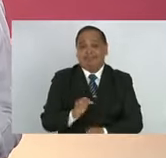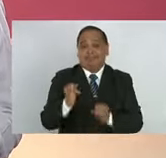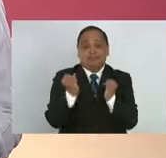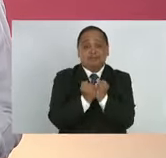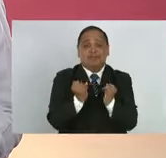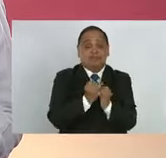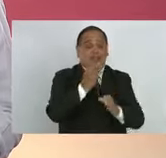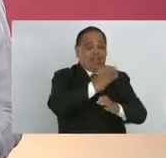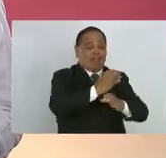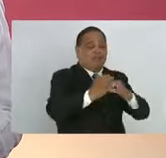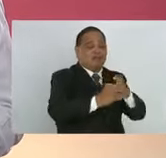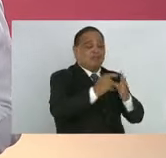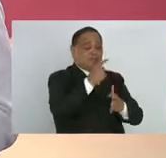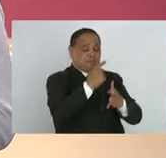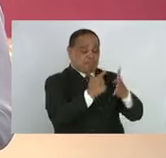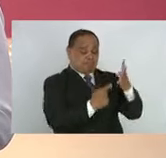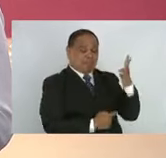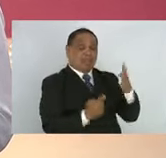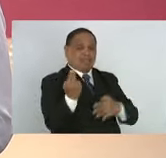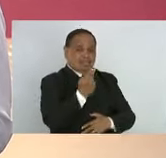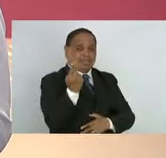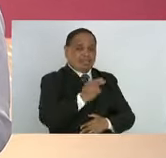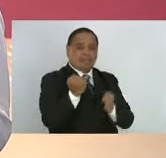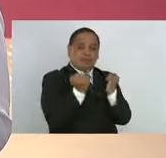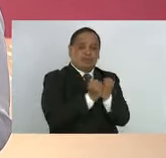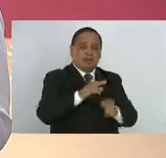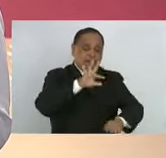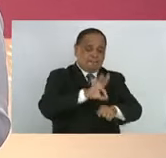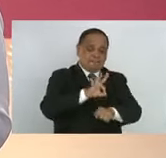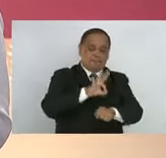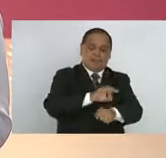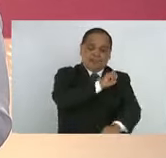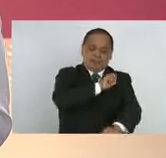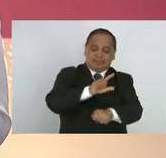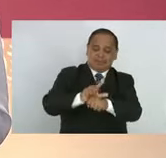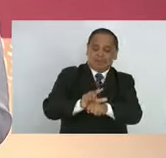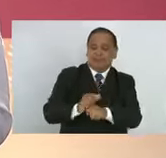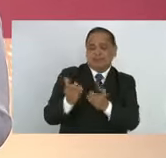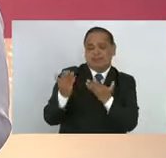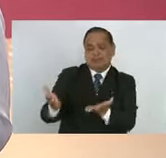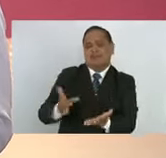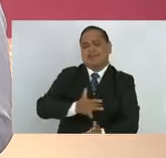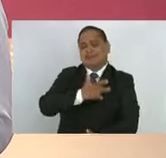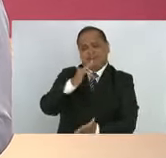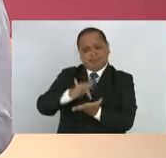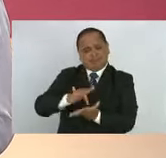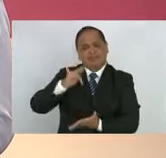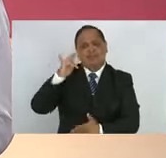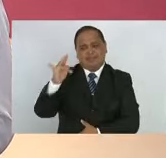médicos, con los especialistas. Les agradecemos mucho.